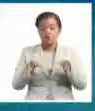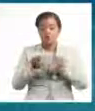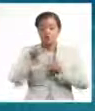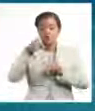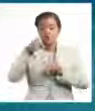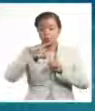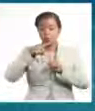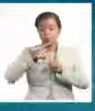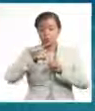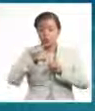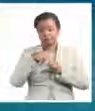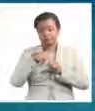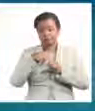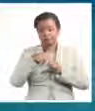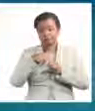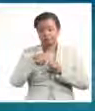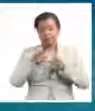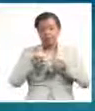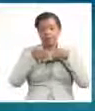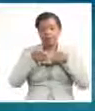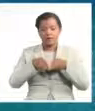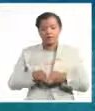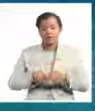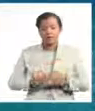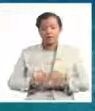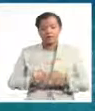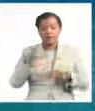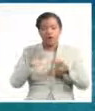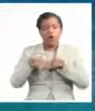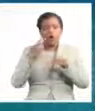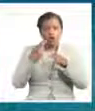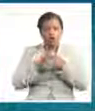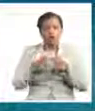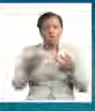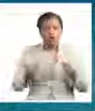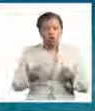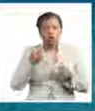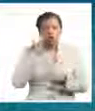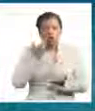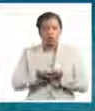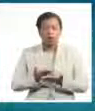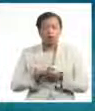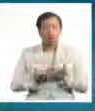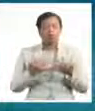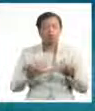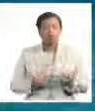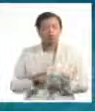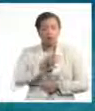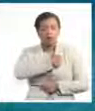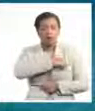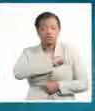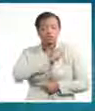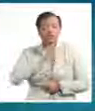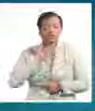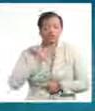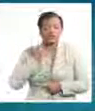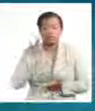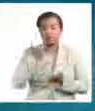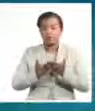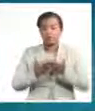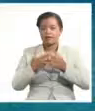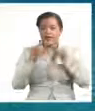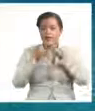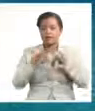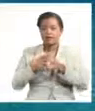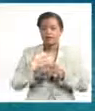tunas y habían otros nombres que es cierto que tuvieron en la población también fueron